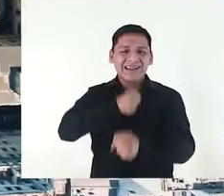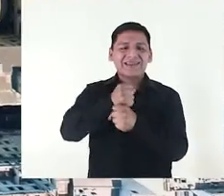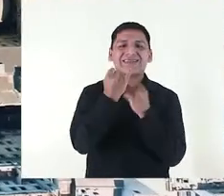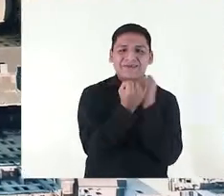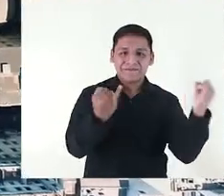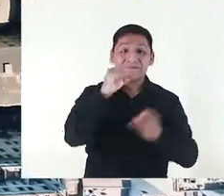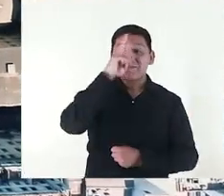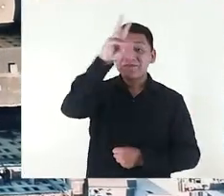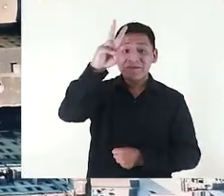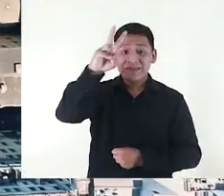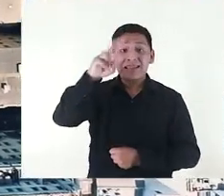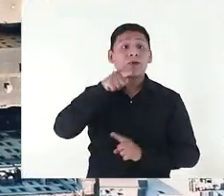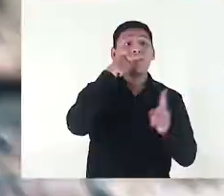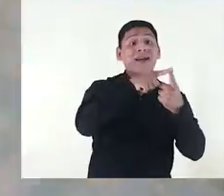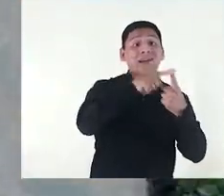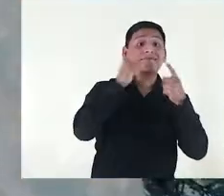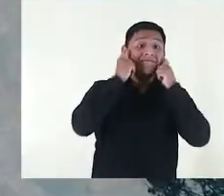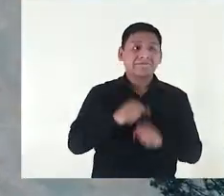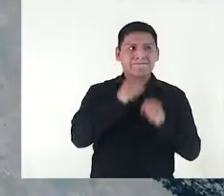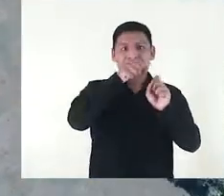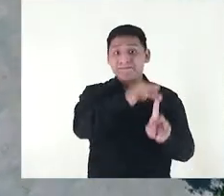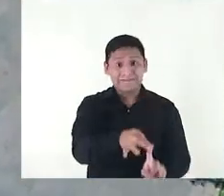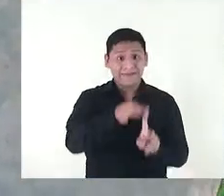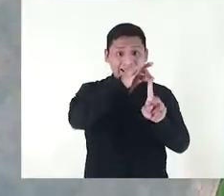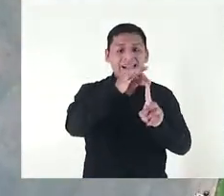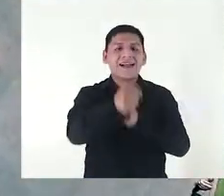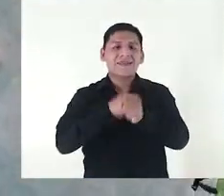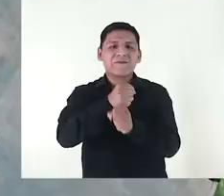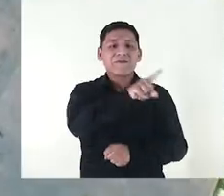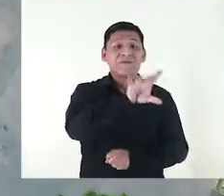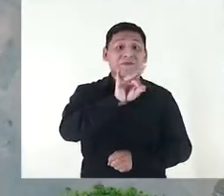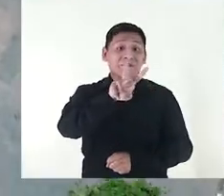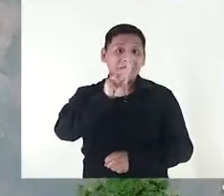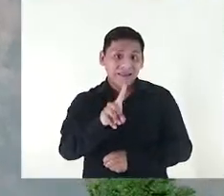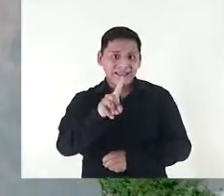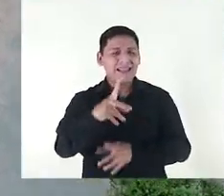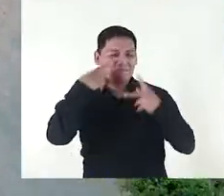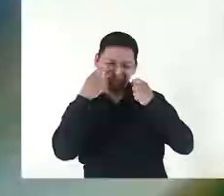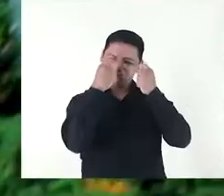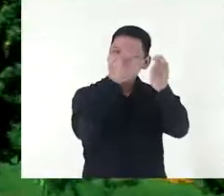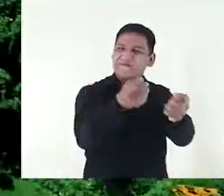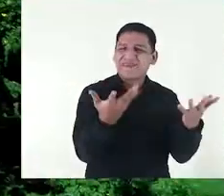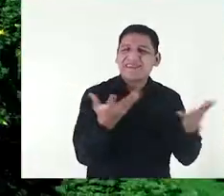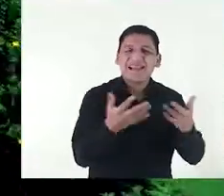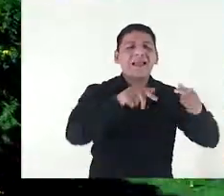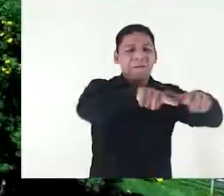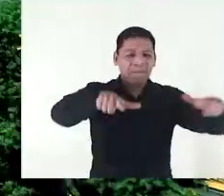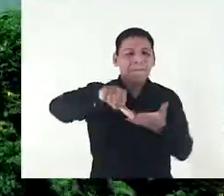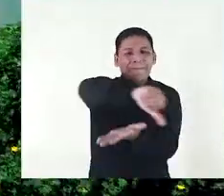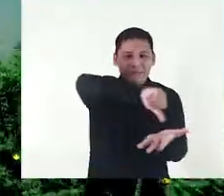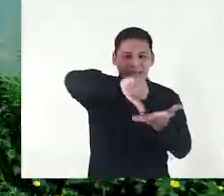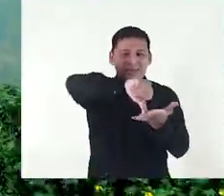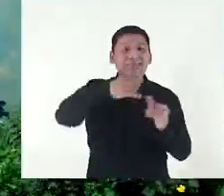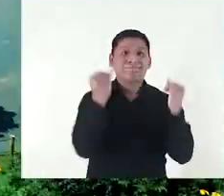celebración del centenario de nuestra independencia y como San Martín fue la figura central en 1821, el primer